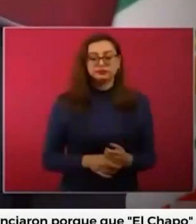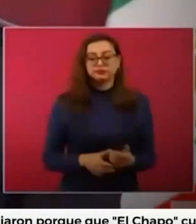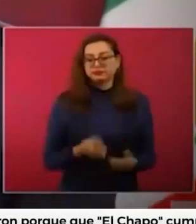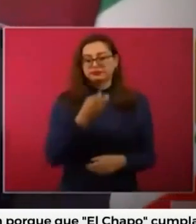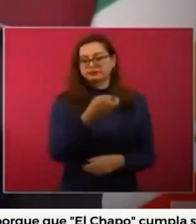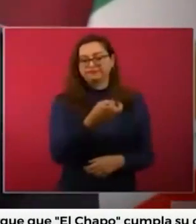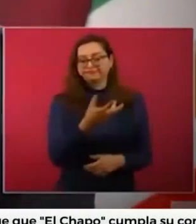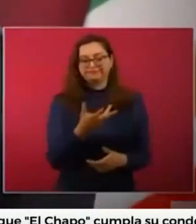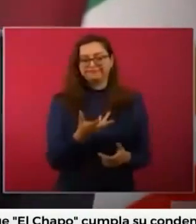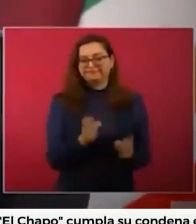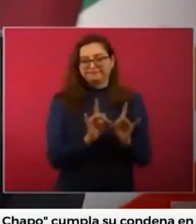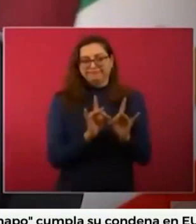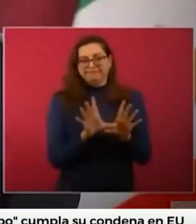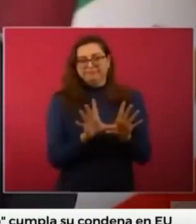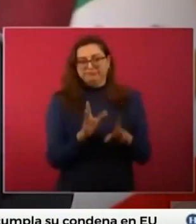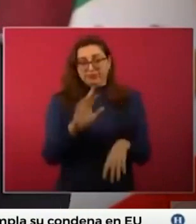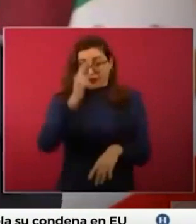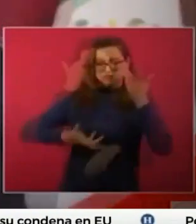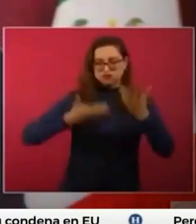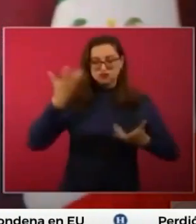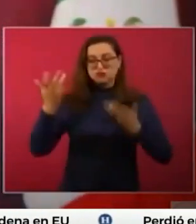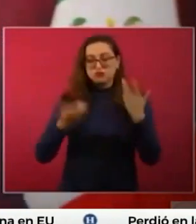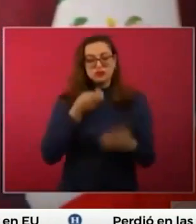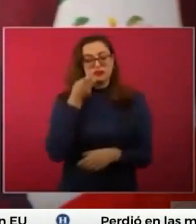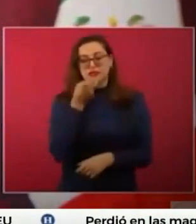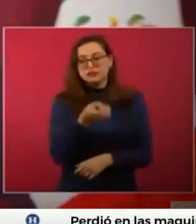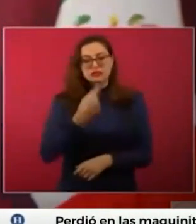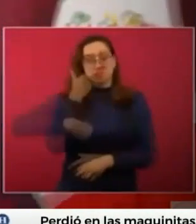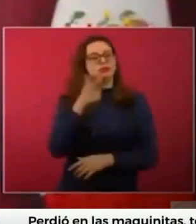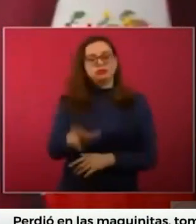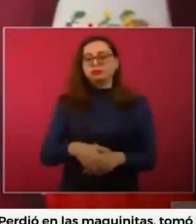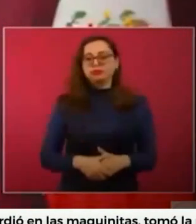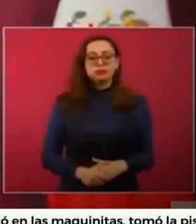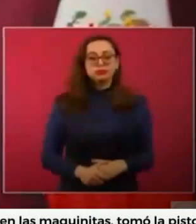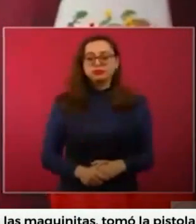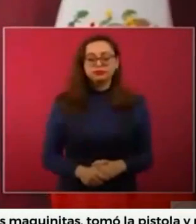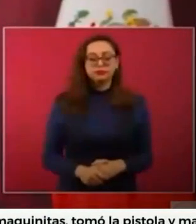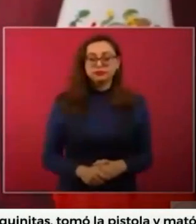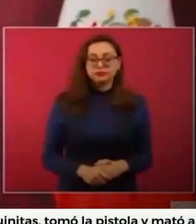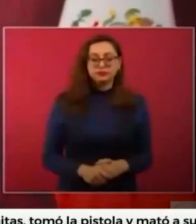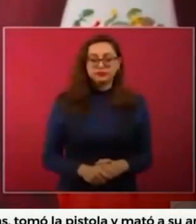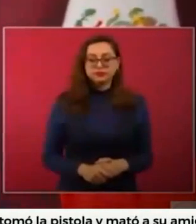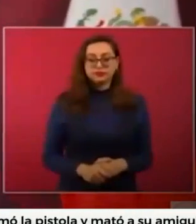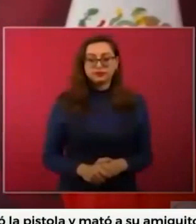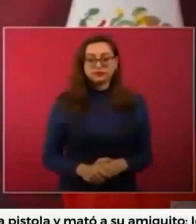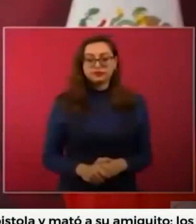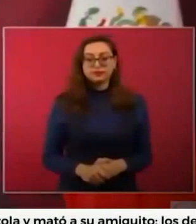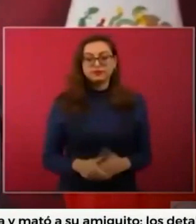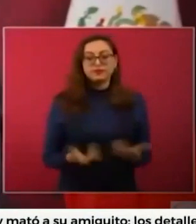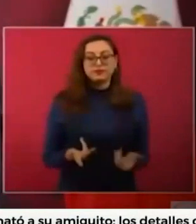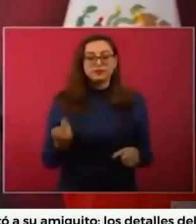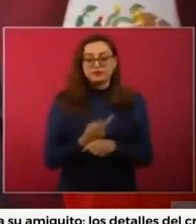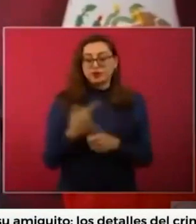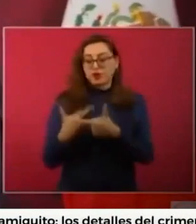suceda, por lo de Tlahuelilpan, en donde los jefes